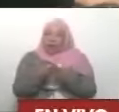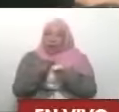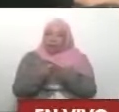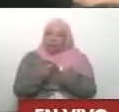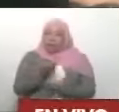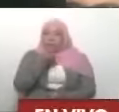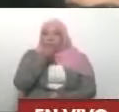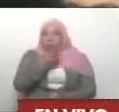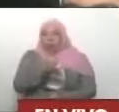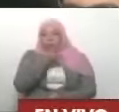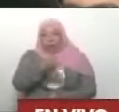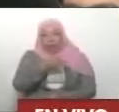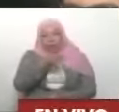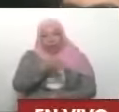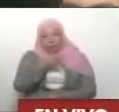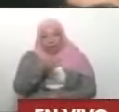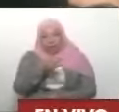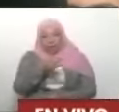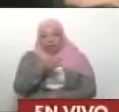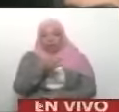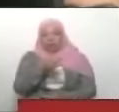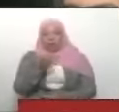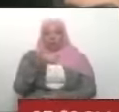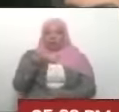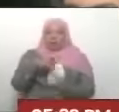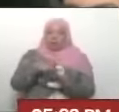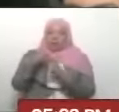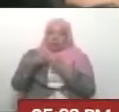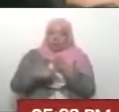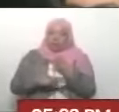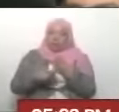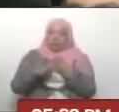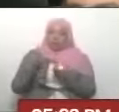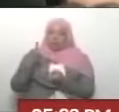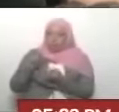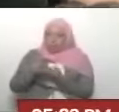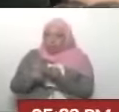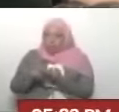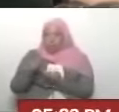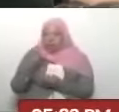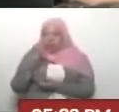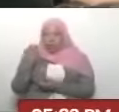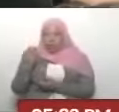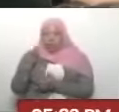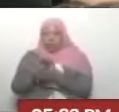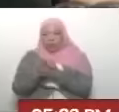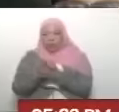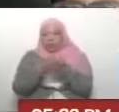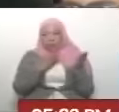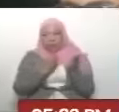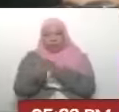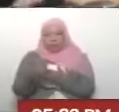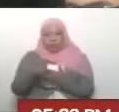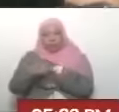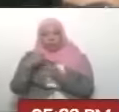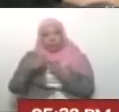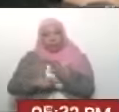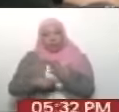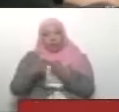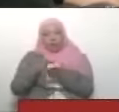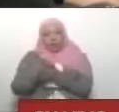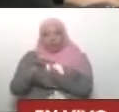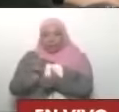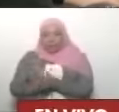Buenas tardes por estar en su programa. Combatiente, primera combatiente. Halagado de estar aquí en su programa,